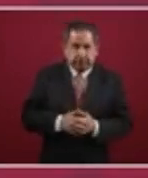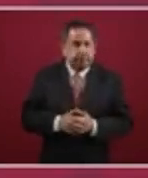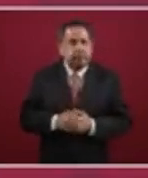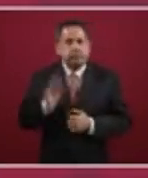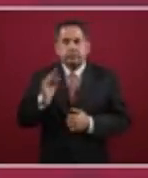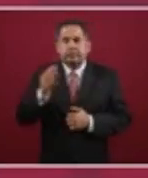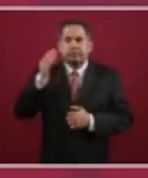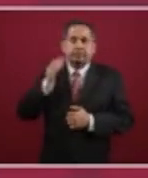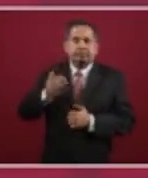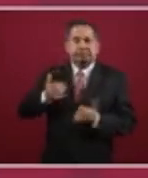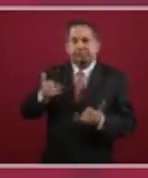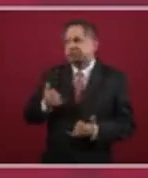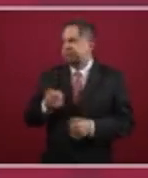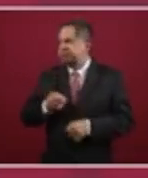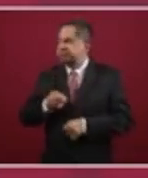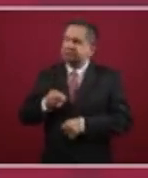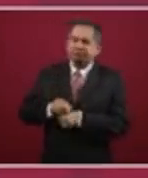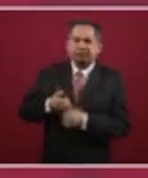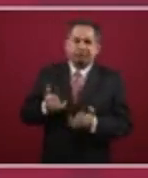negligencia